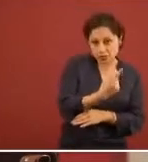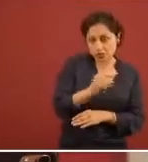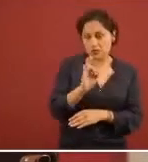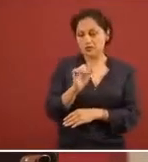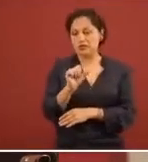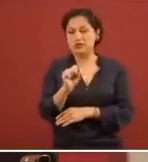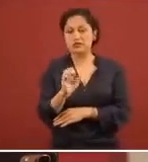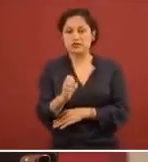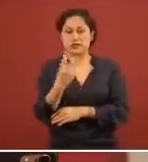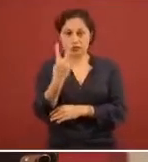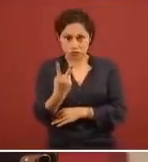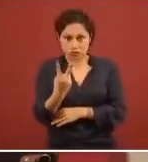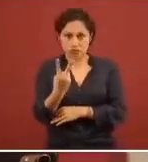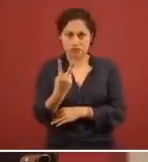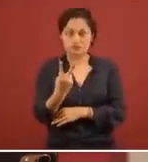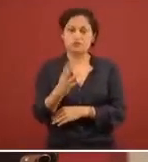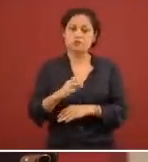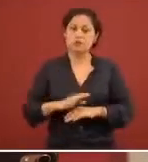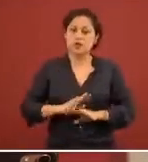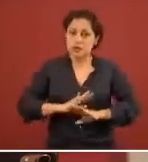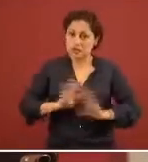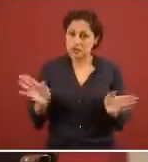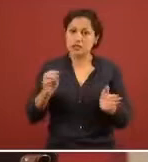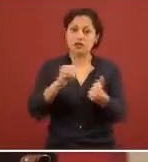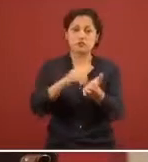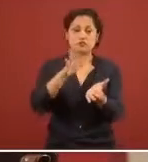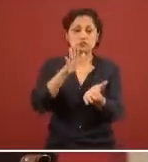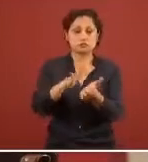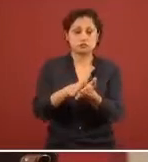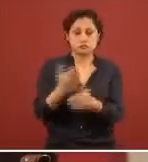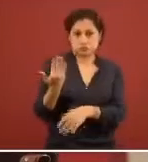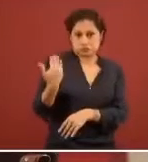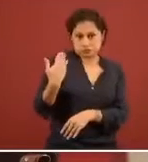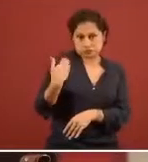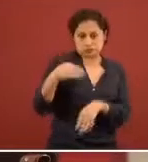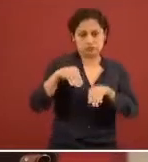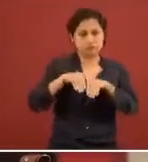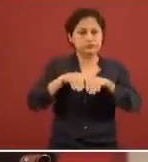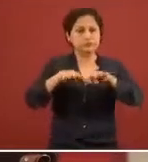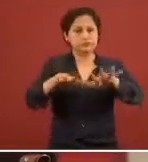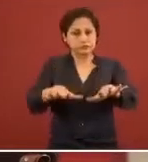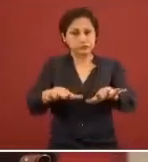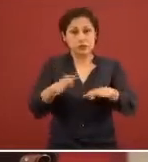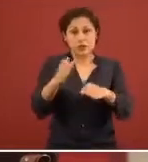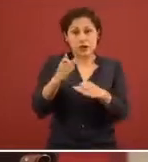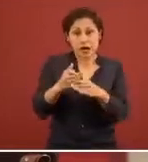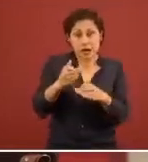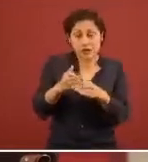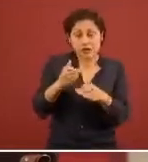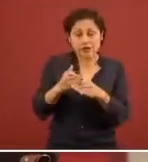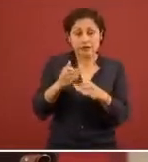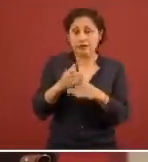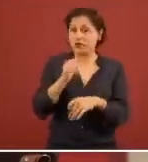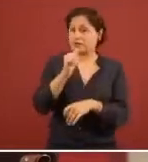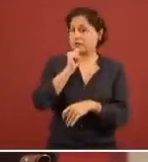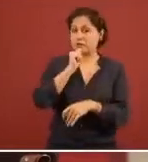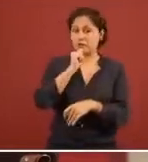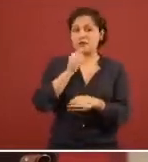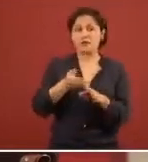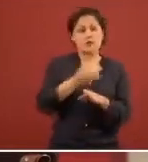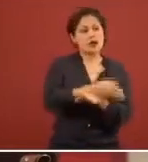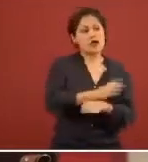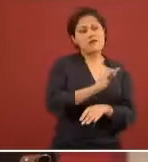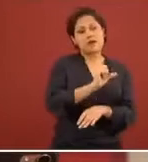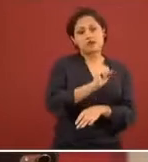En realidad, como entró en vigor o lo publicamos recientemente, no ha sido implementado o no lo fue durante la etapa